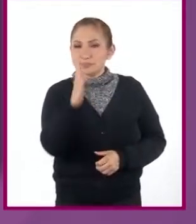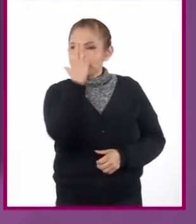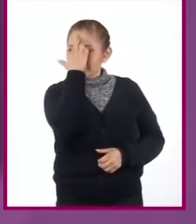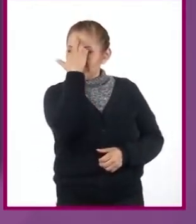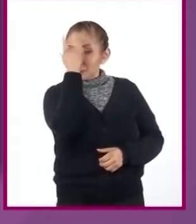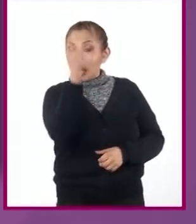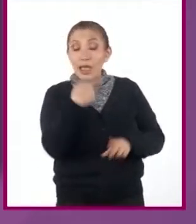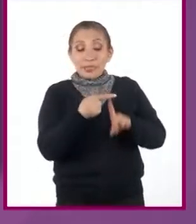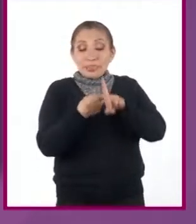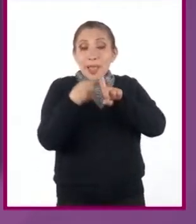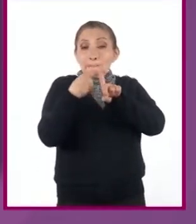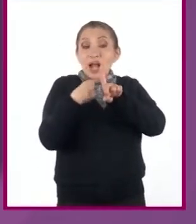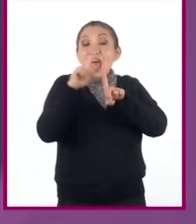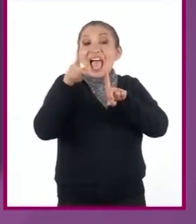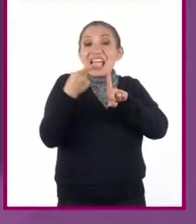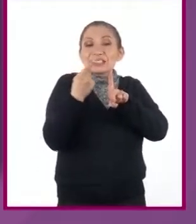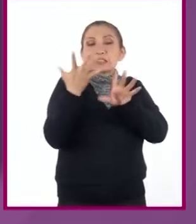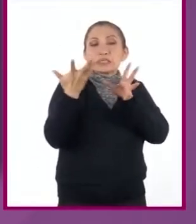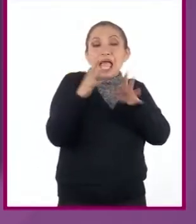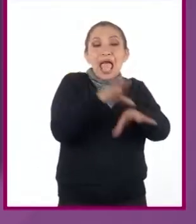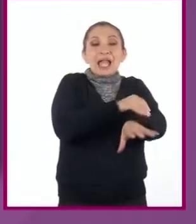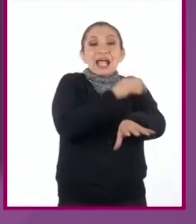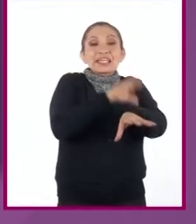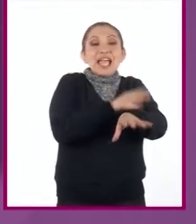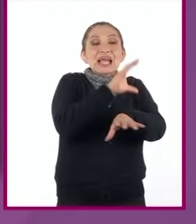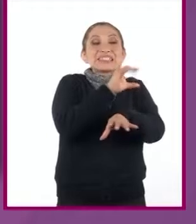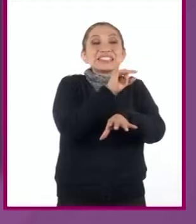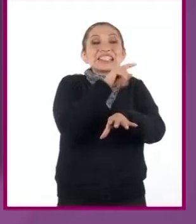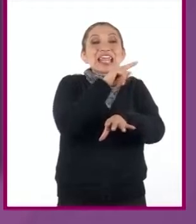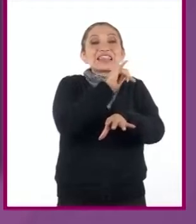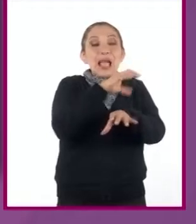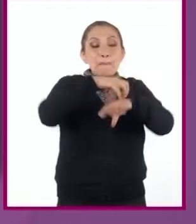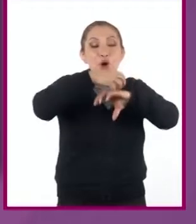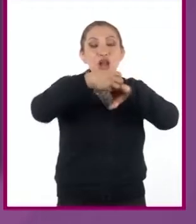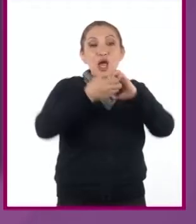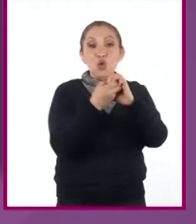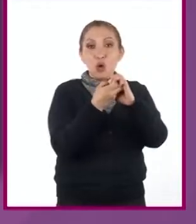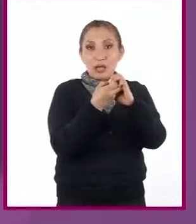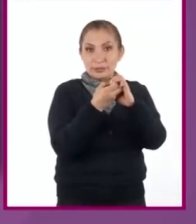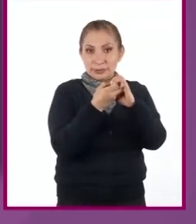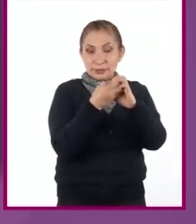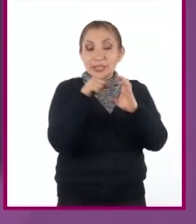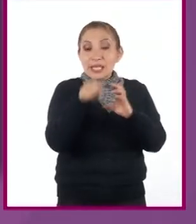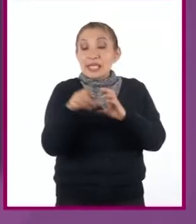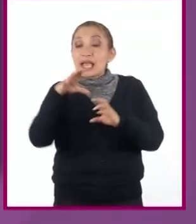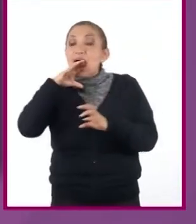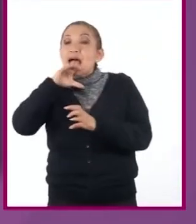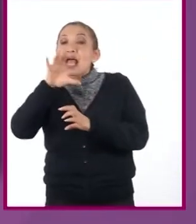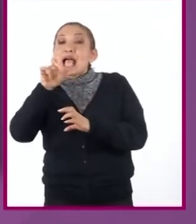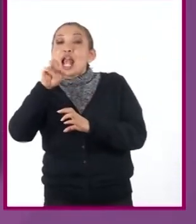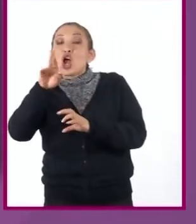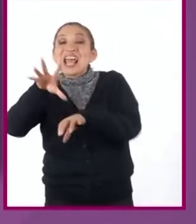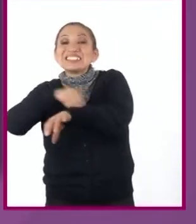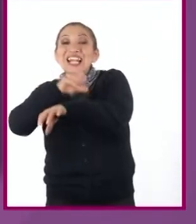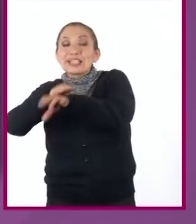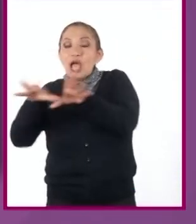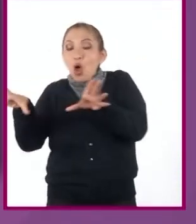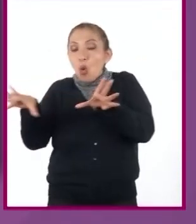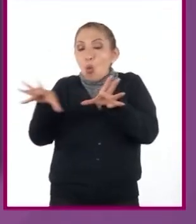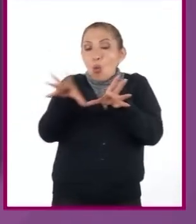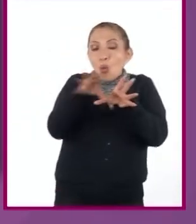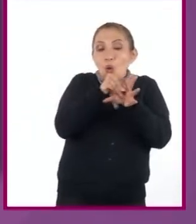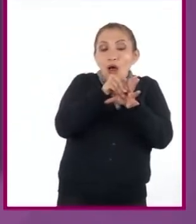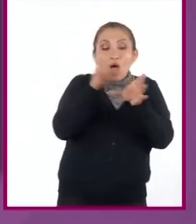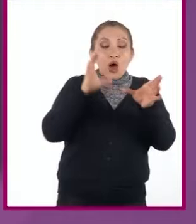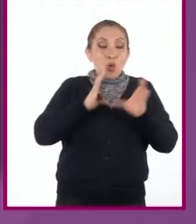Recordemos que la temperatura es el promedio de la energía cinética de las moléculas de un cuerpo, y calor es la energía que se transfiere